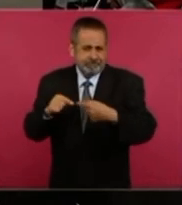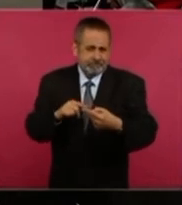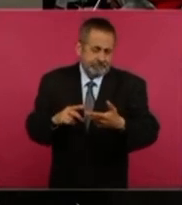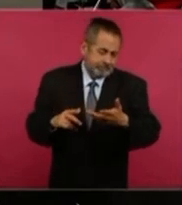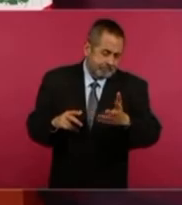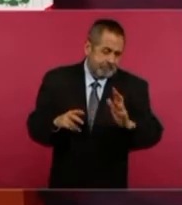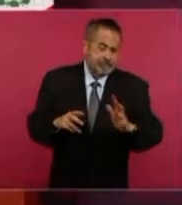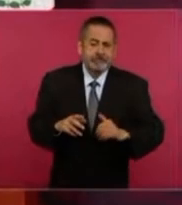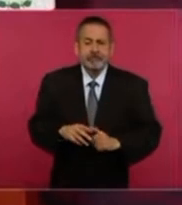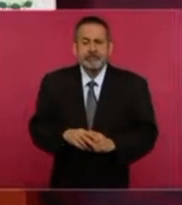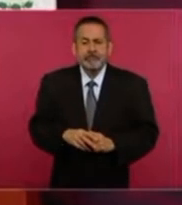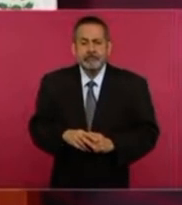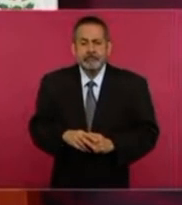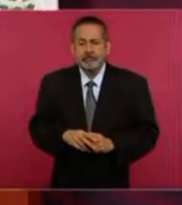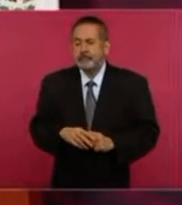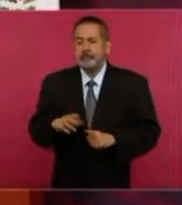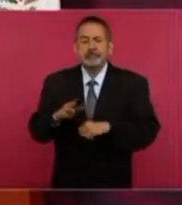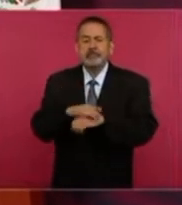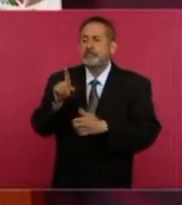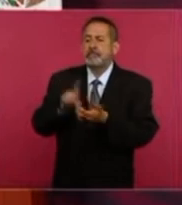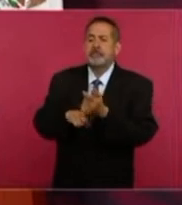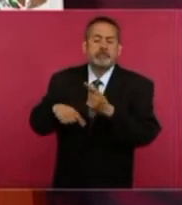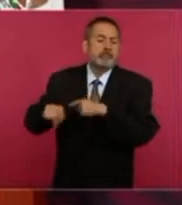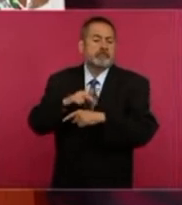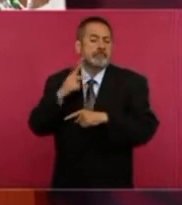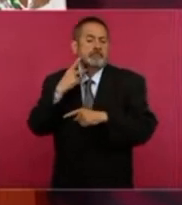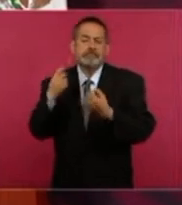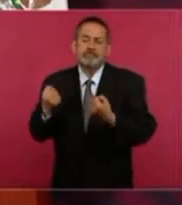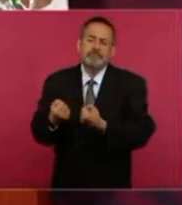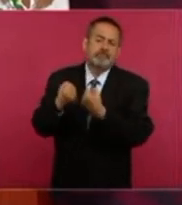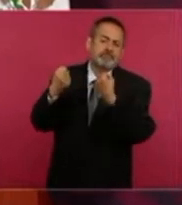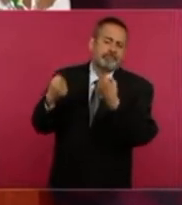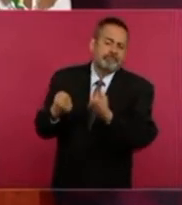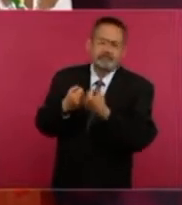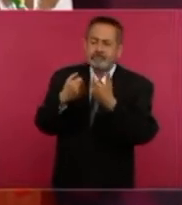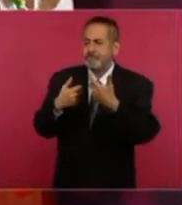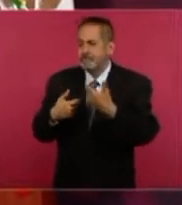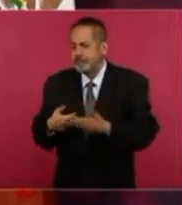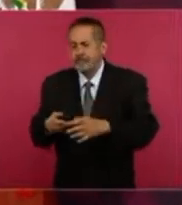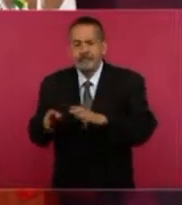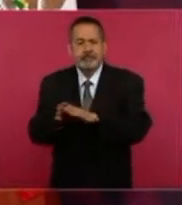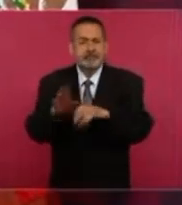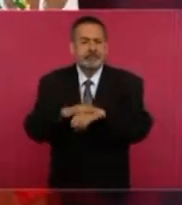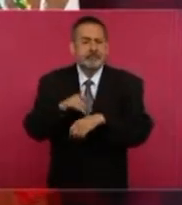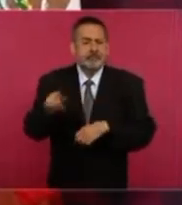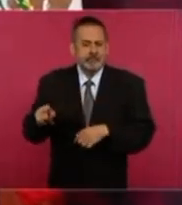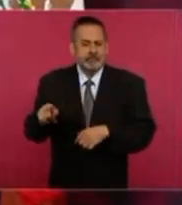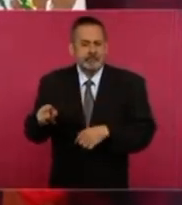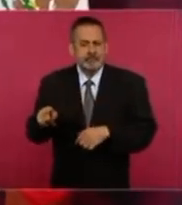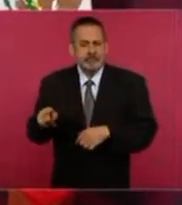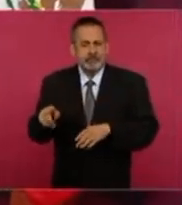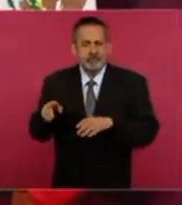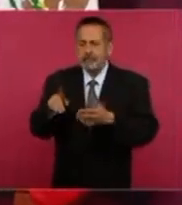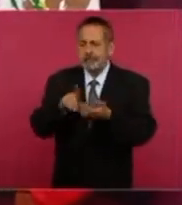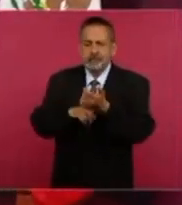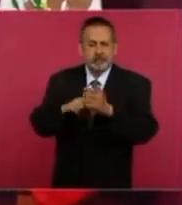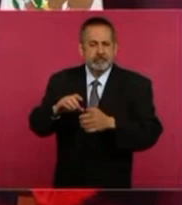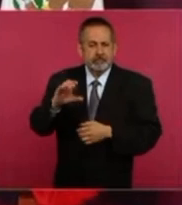ya sea por confrontaciones políticas, por el bloqueo en el caso de Cuba,